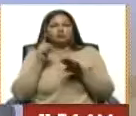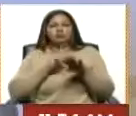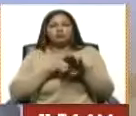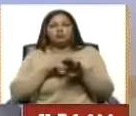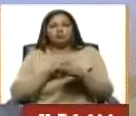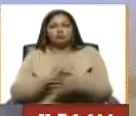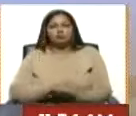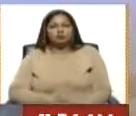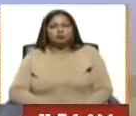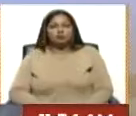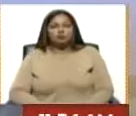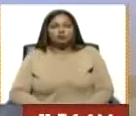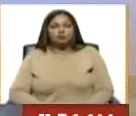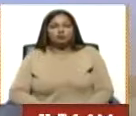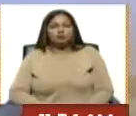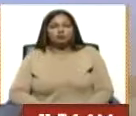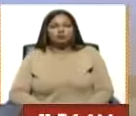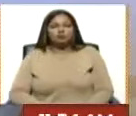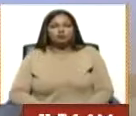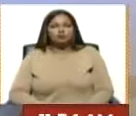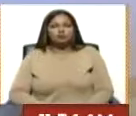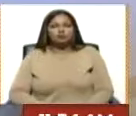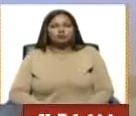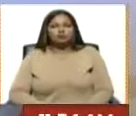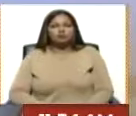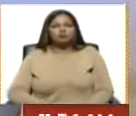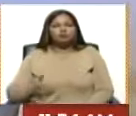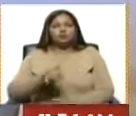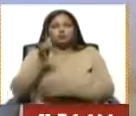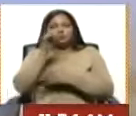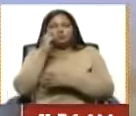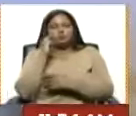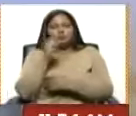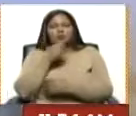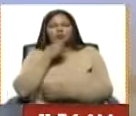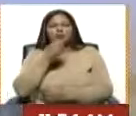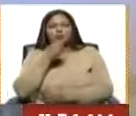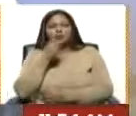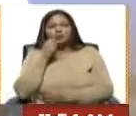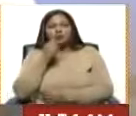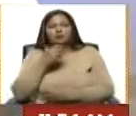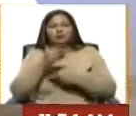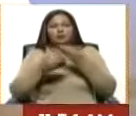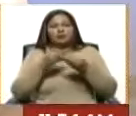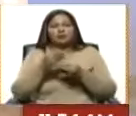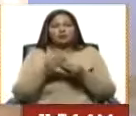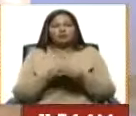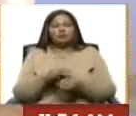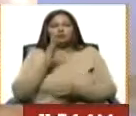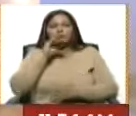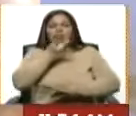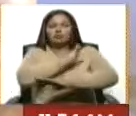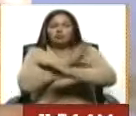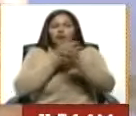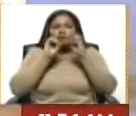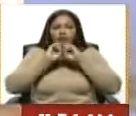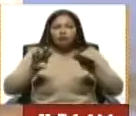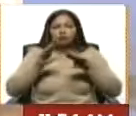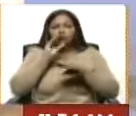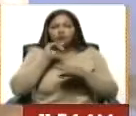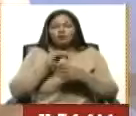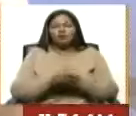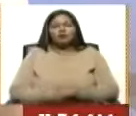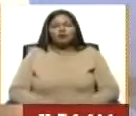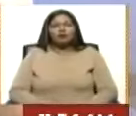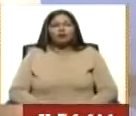época sucedió algo que la gente empezó a tomar una cámara, empezó a tomar un micrófono. Pero no tenía ese poder de difusión. No, obviamente, no tenía el nivel de